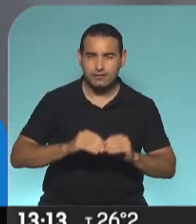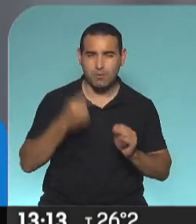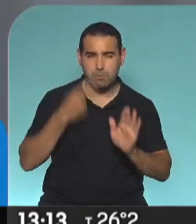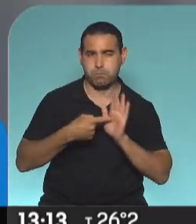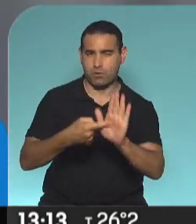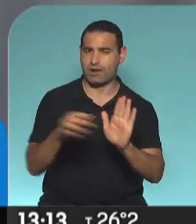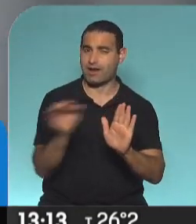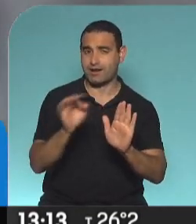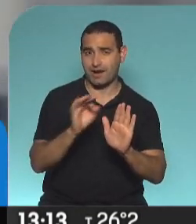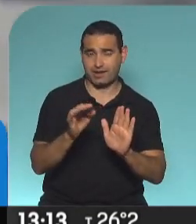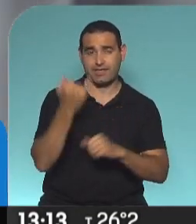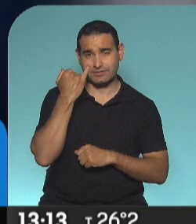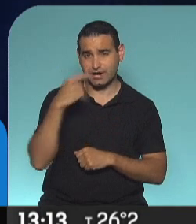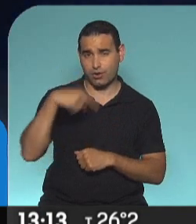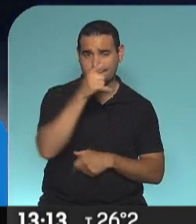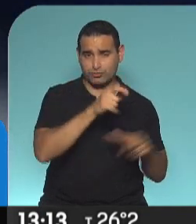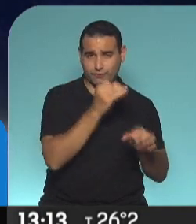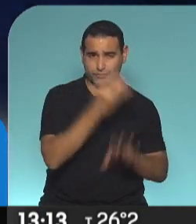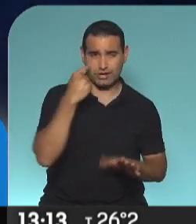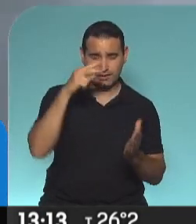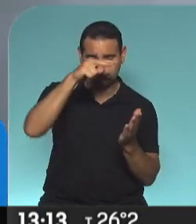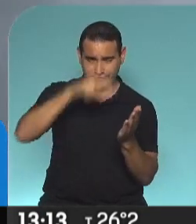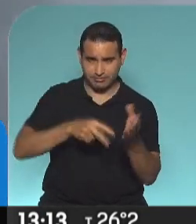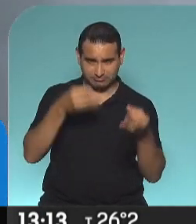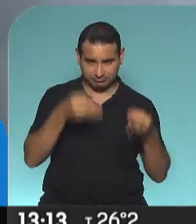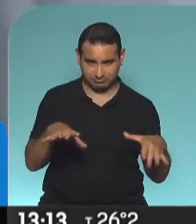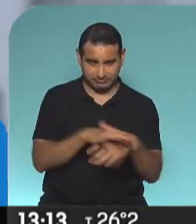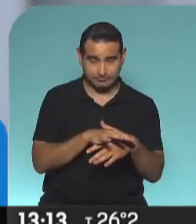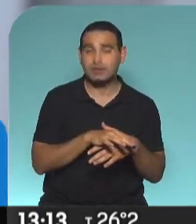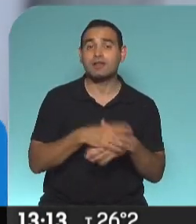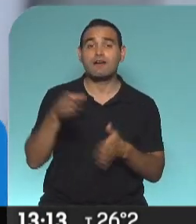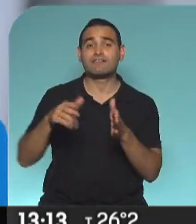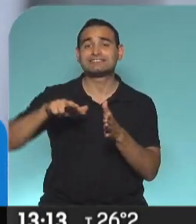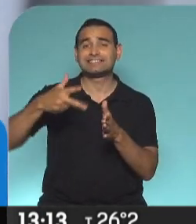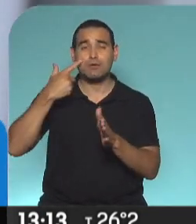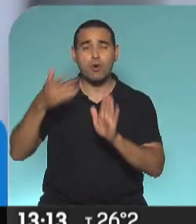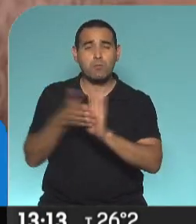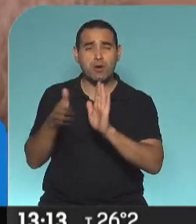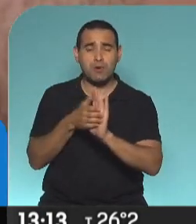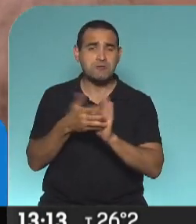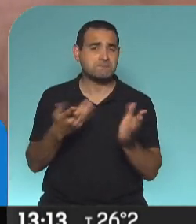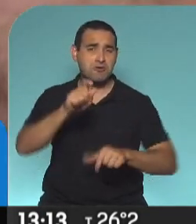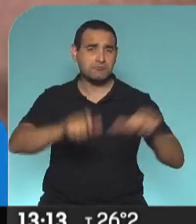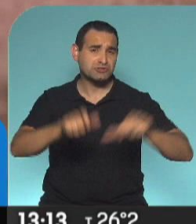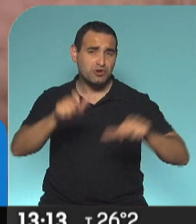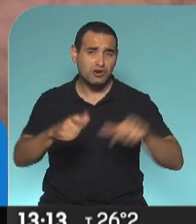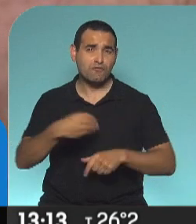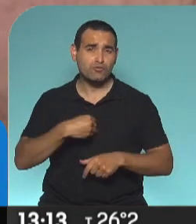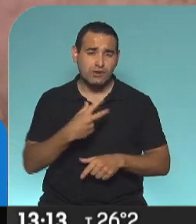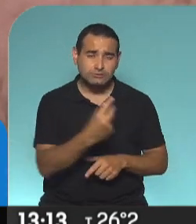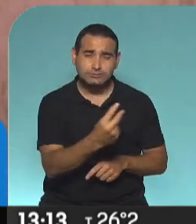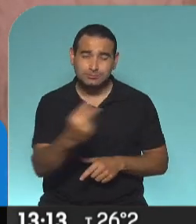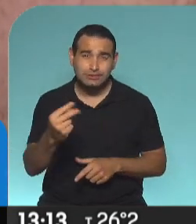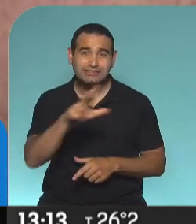revisado por expertos independientes la compañía señaló que las pruebas en fase 3 no arrojaron ningún efecto adverso en un universo de